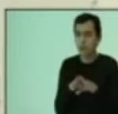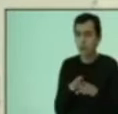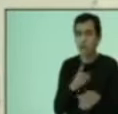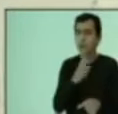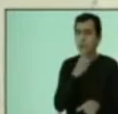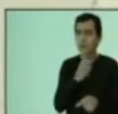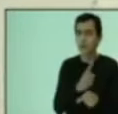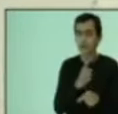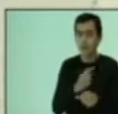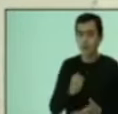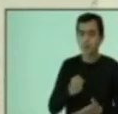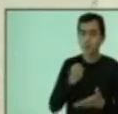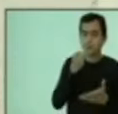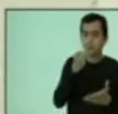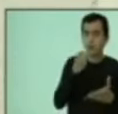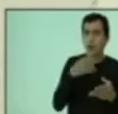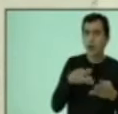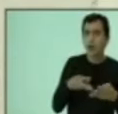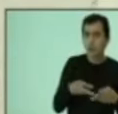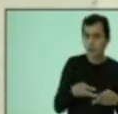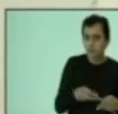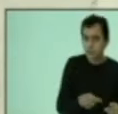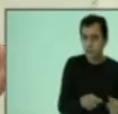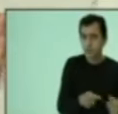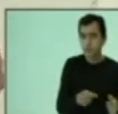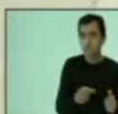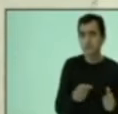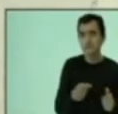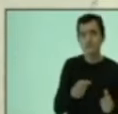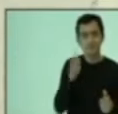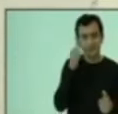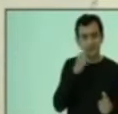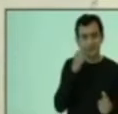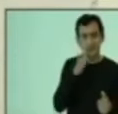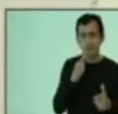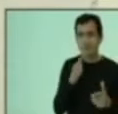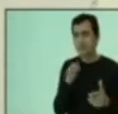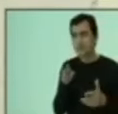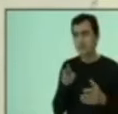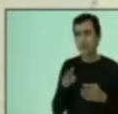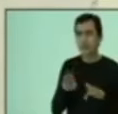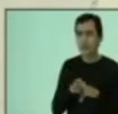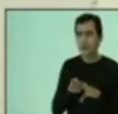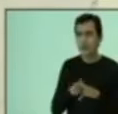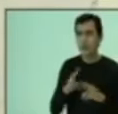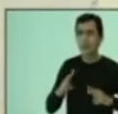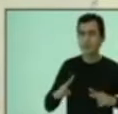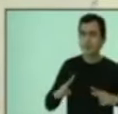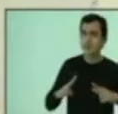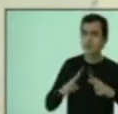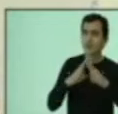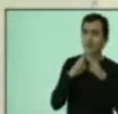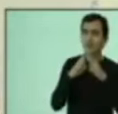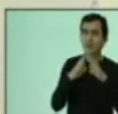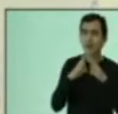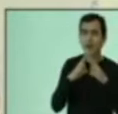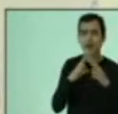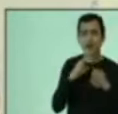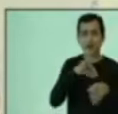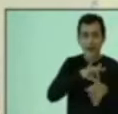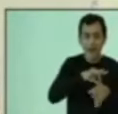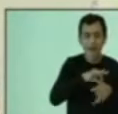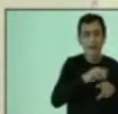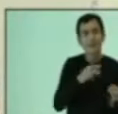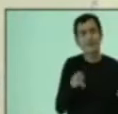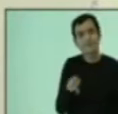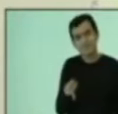municipal. Dependemos prácticamente de Poza Rica para comercializar la carne que se consume en Coatzintla.